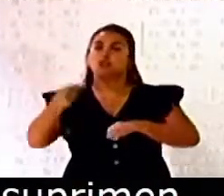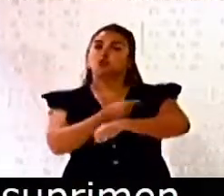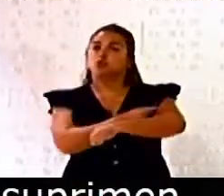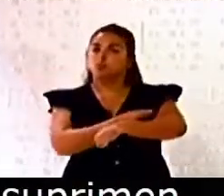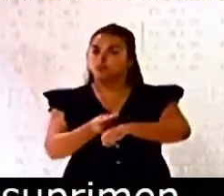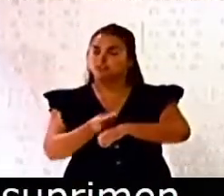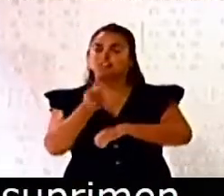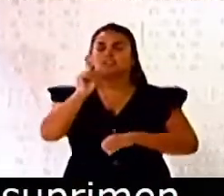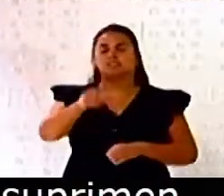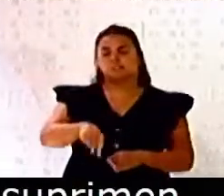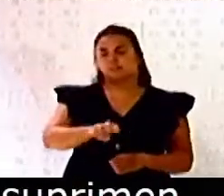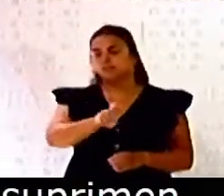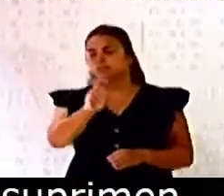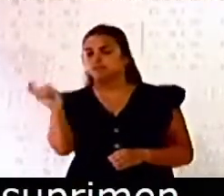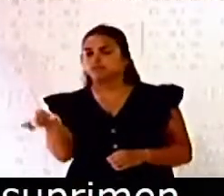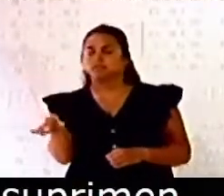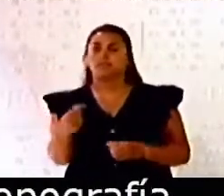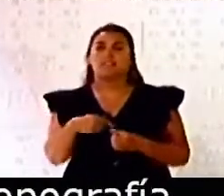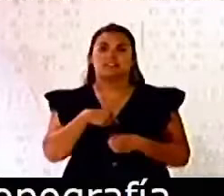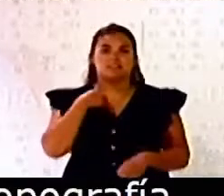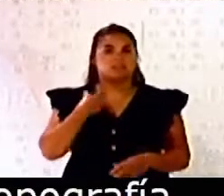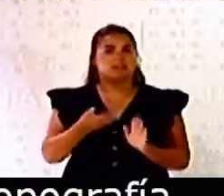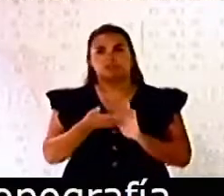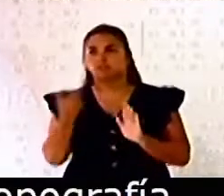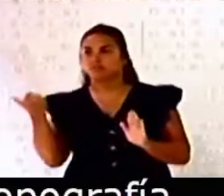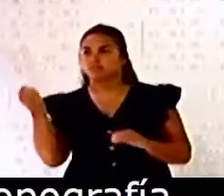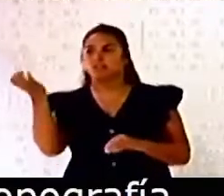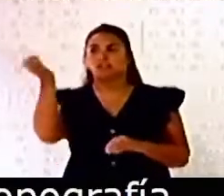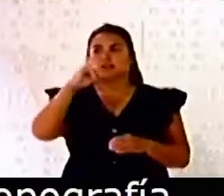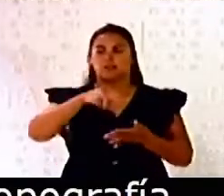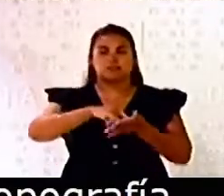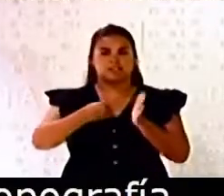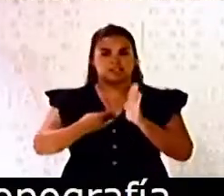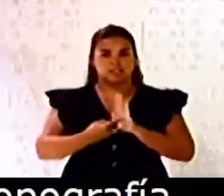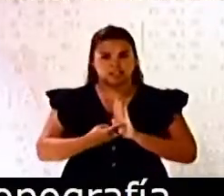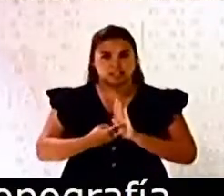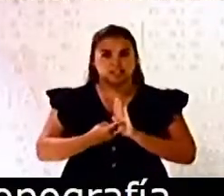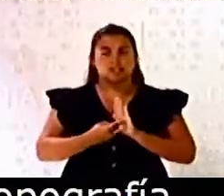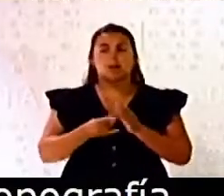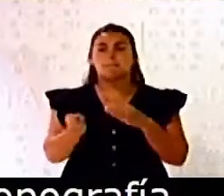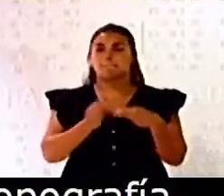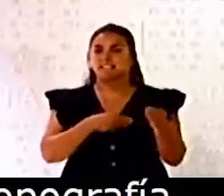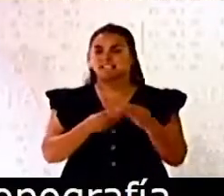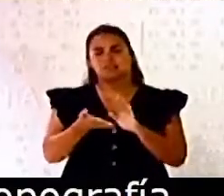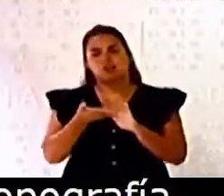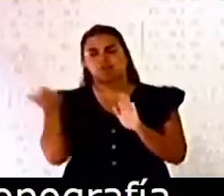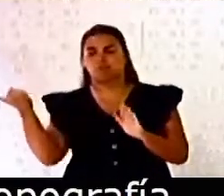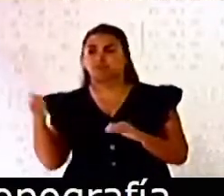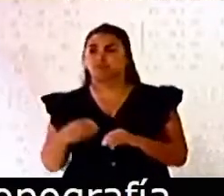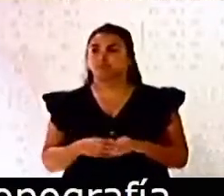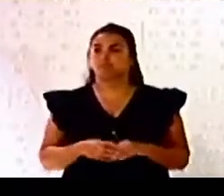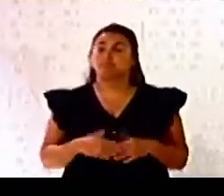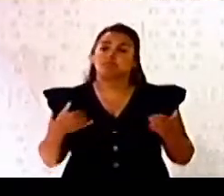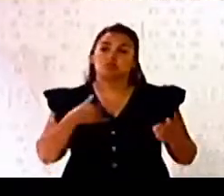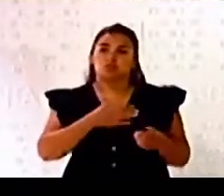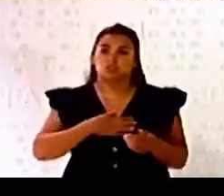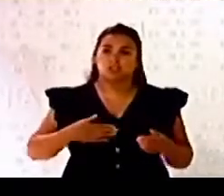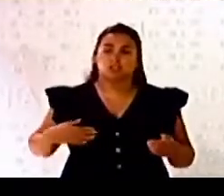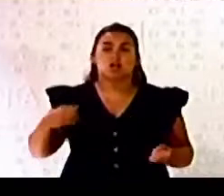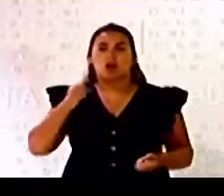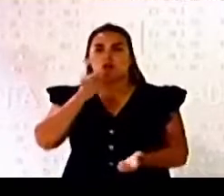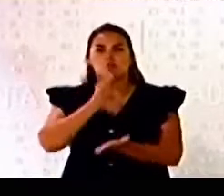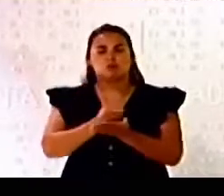grado en Ingeniería Civil y grado en Ingeniería de Materiales. Nuestra apuesta por mejorar la